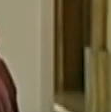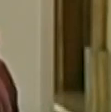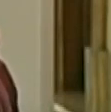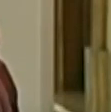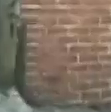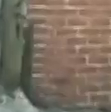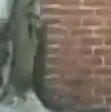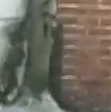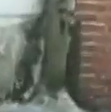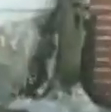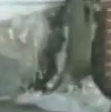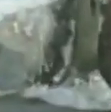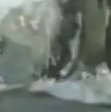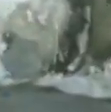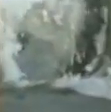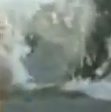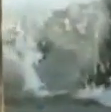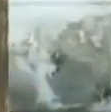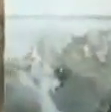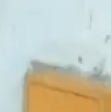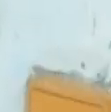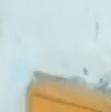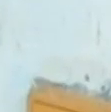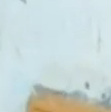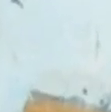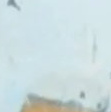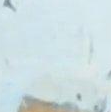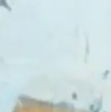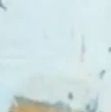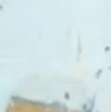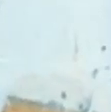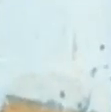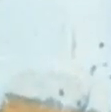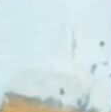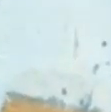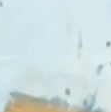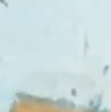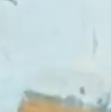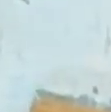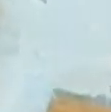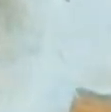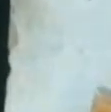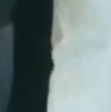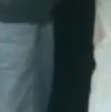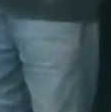entre otras acciones, distanciamiento social voluntario, uso de tapaboca y guantes.